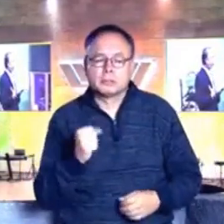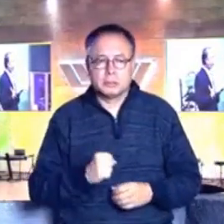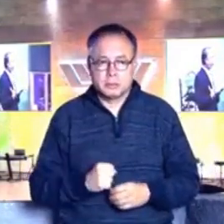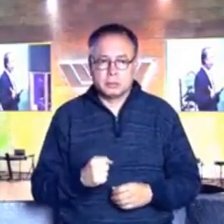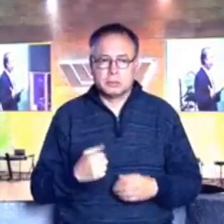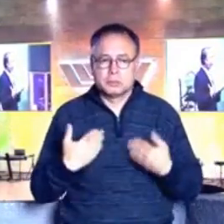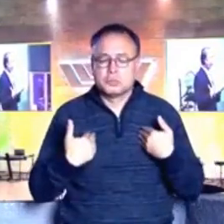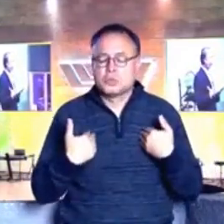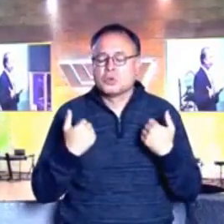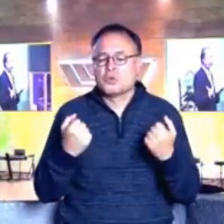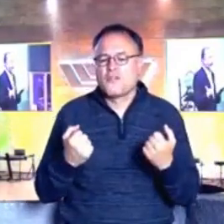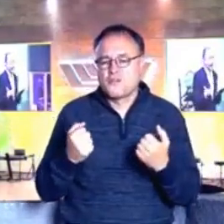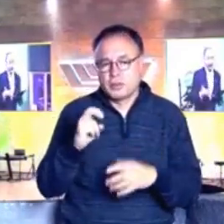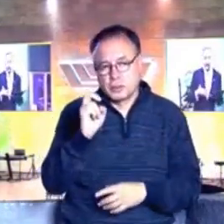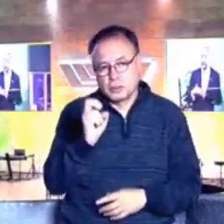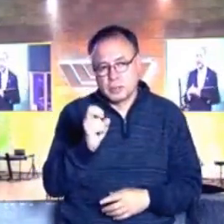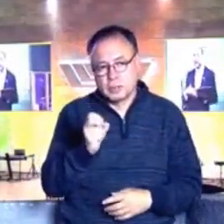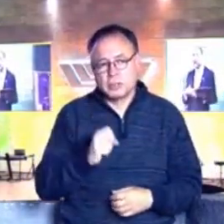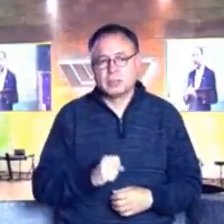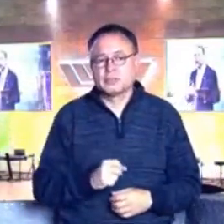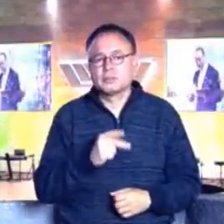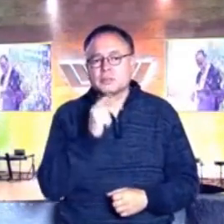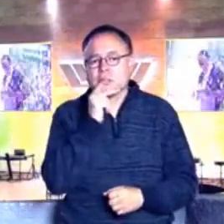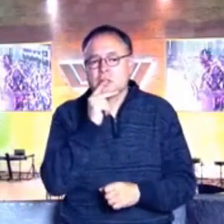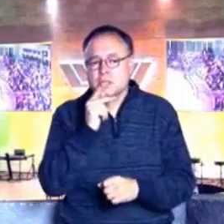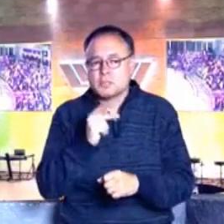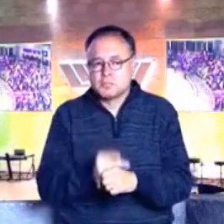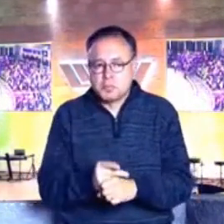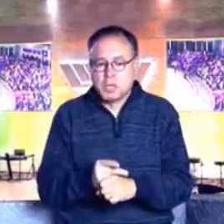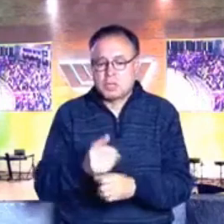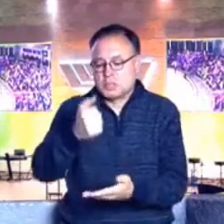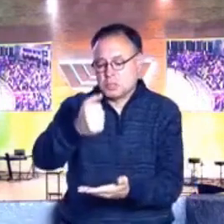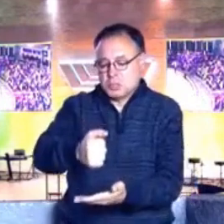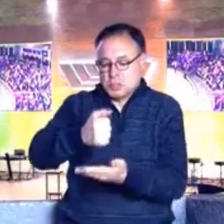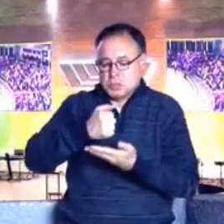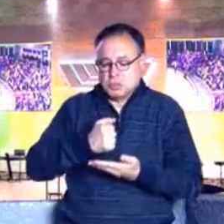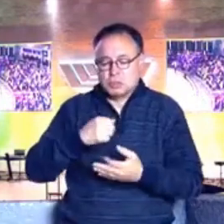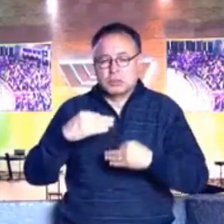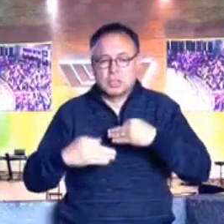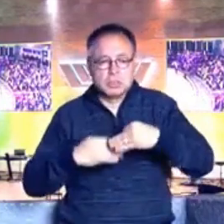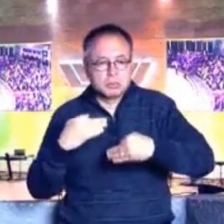Dios es nuestro padre que nos provee de todo lo que